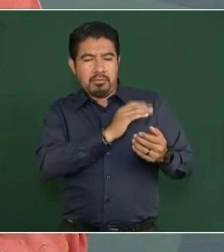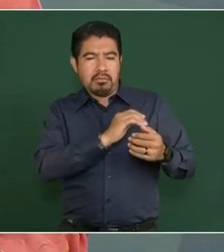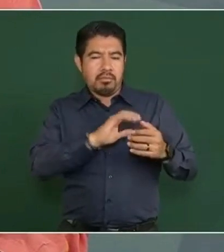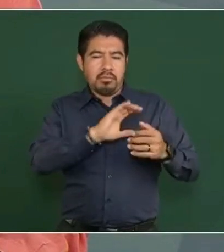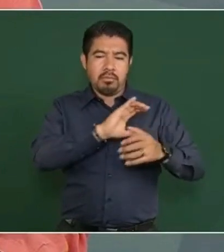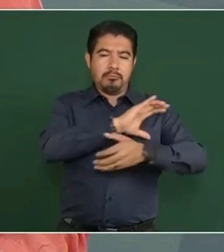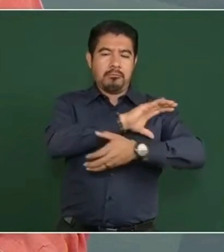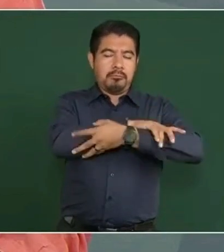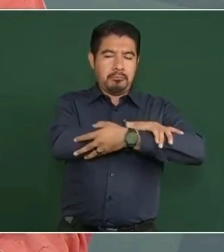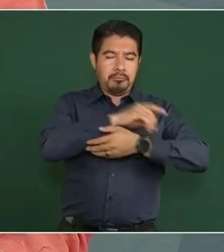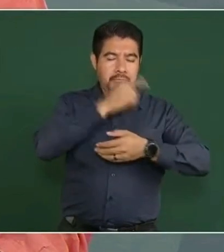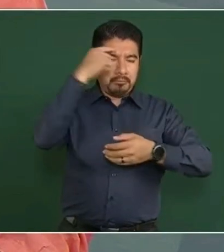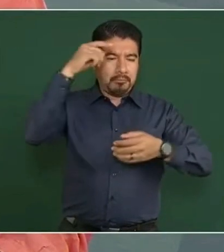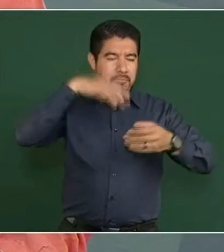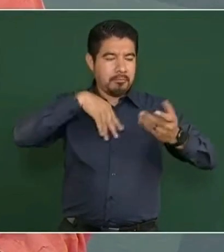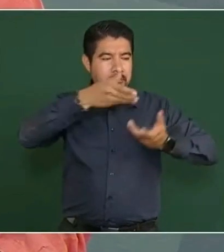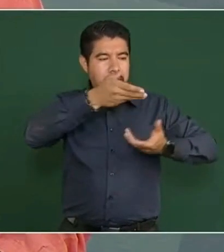Y